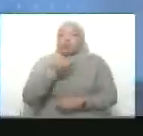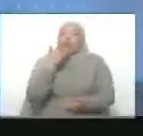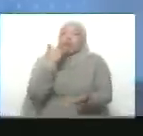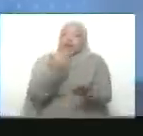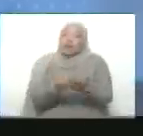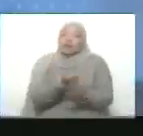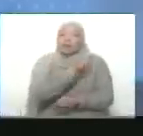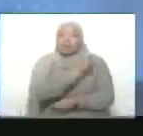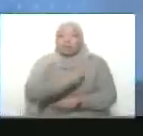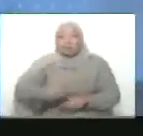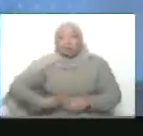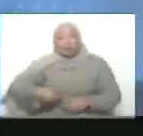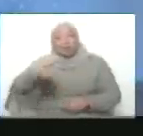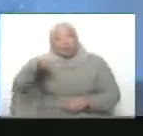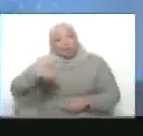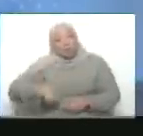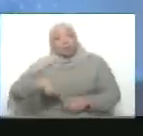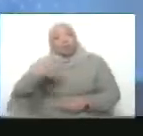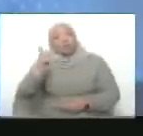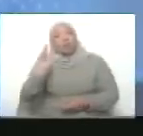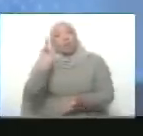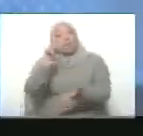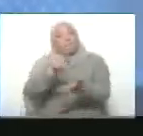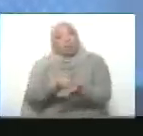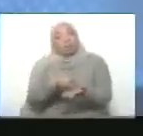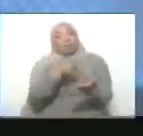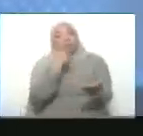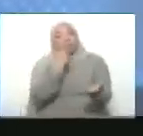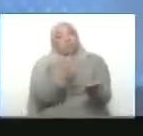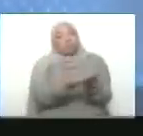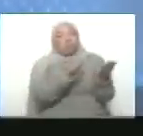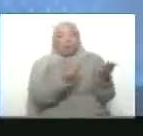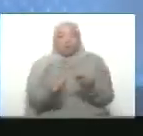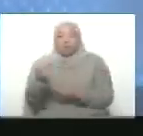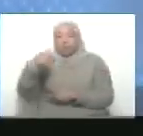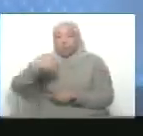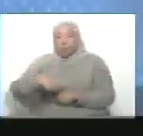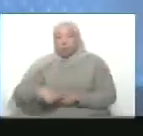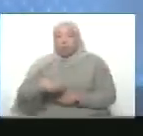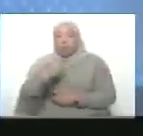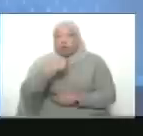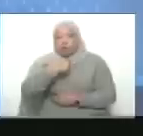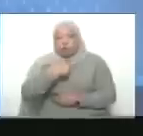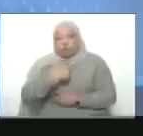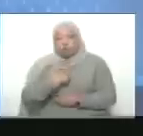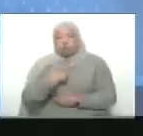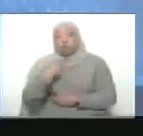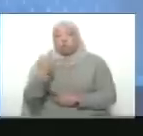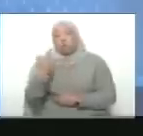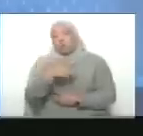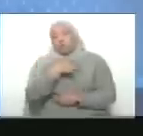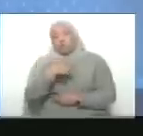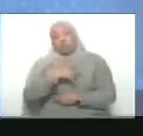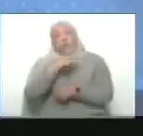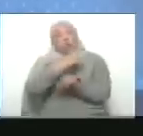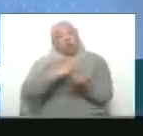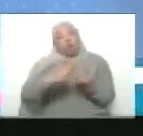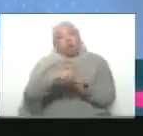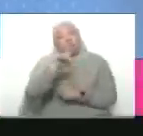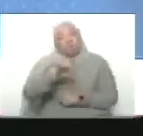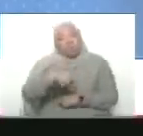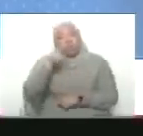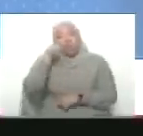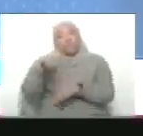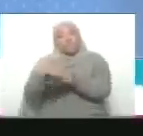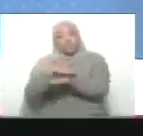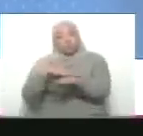sal buenard señor presente Gracias por recibirnos hoy saludos también